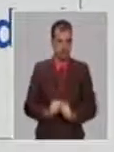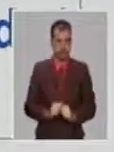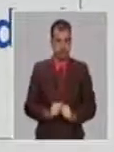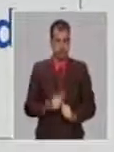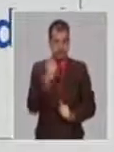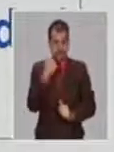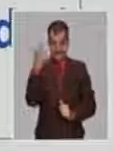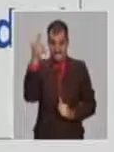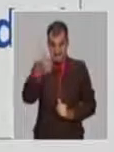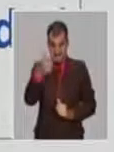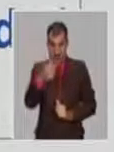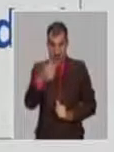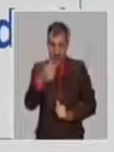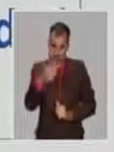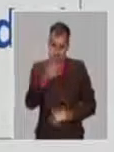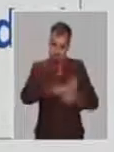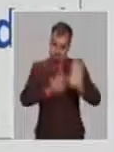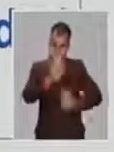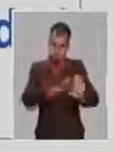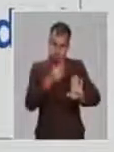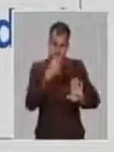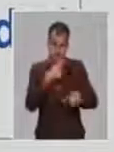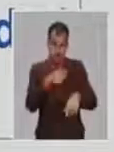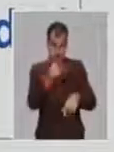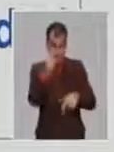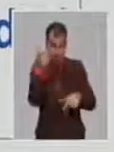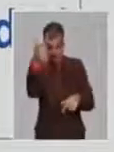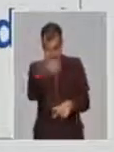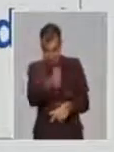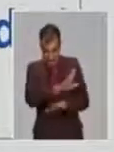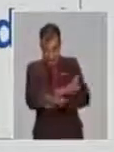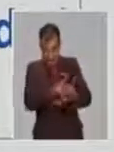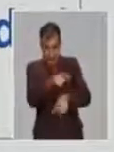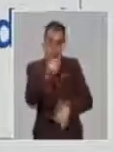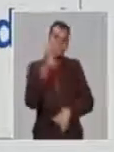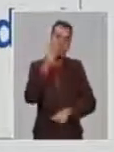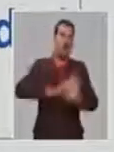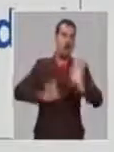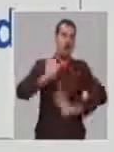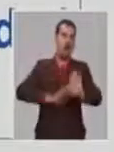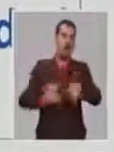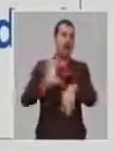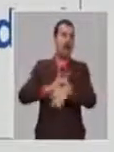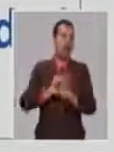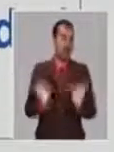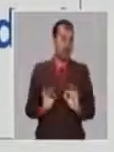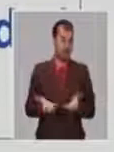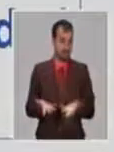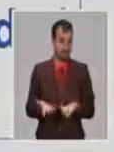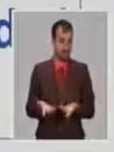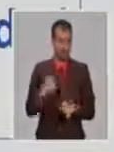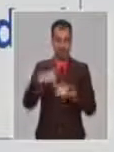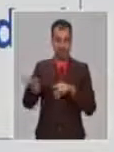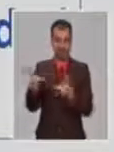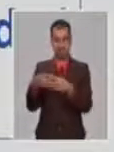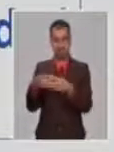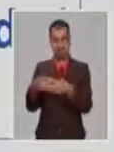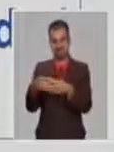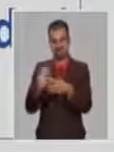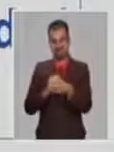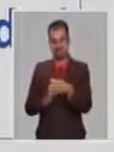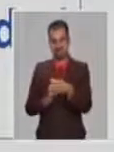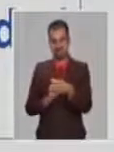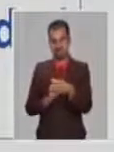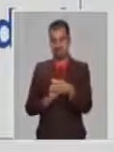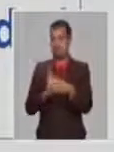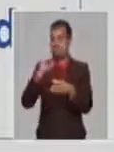vacuna es capaz de proteger a los individuos vacunados en una proporción superior que los individuos que reciben el placebo, realmente la seguridad es